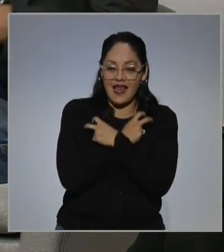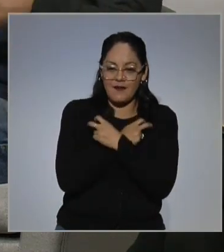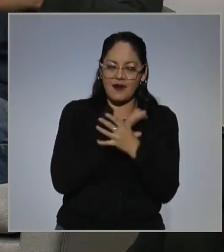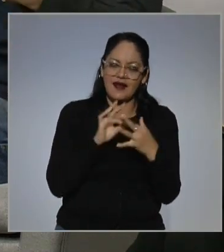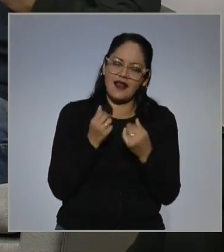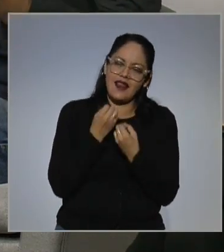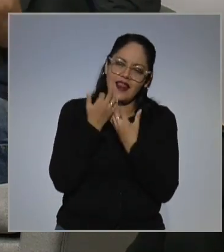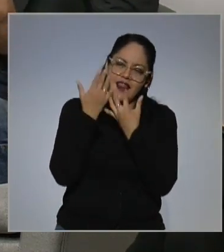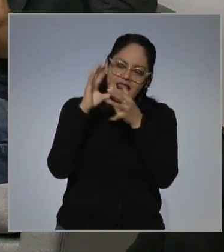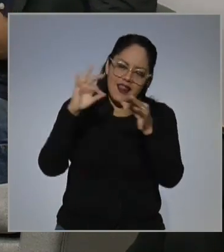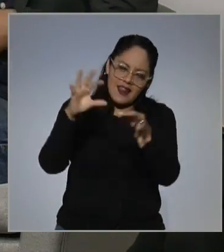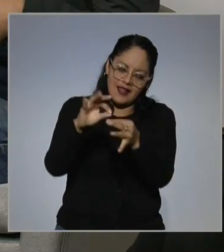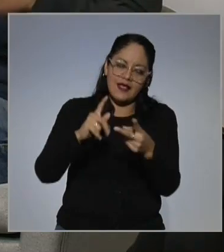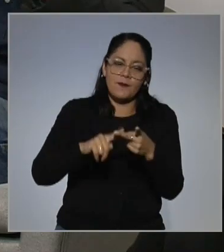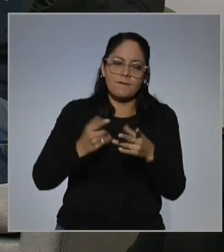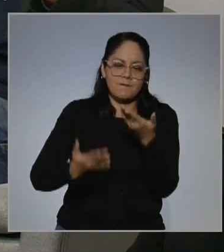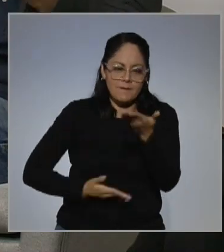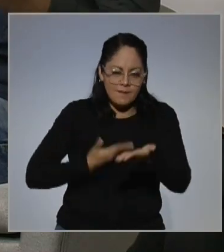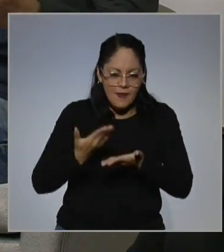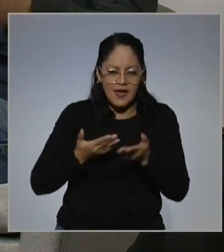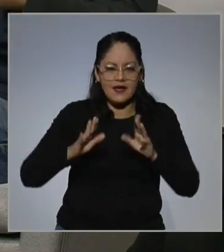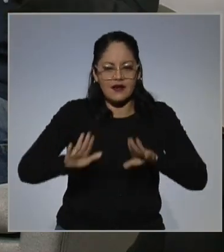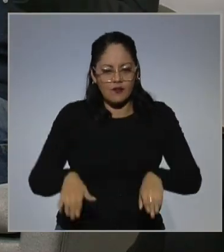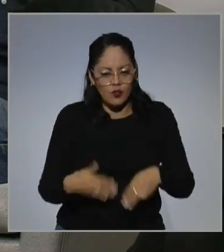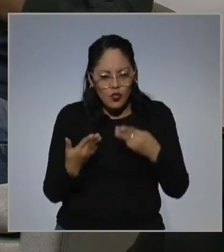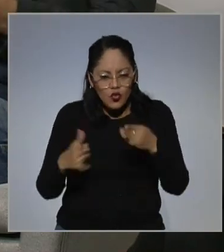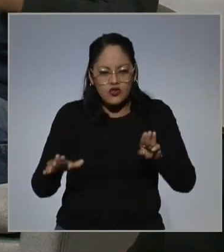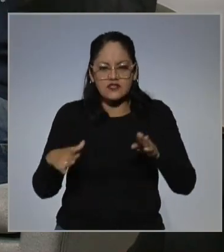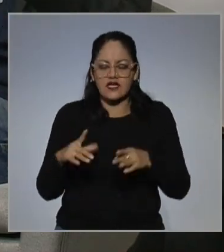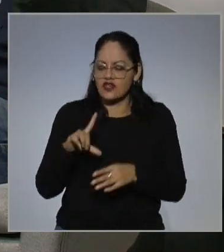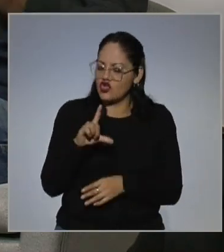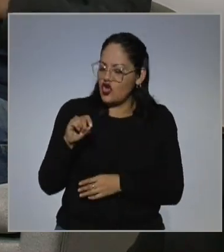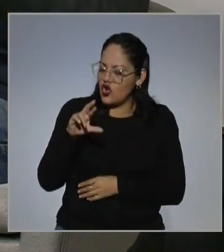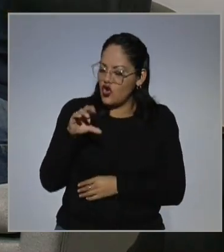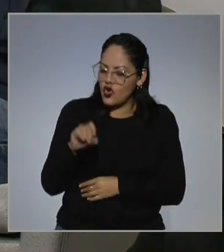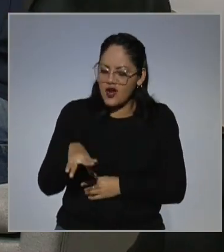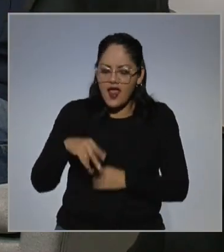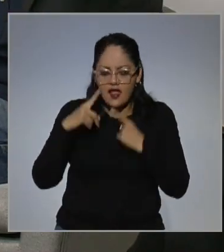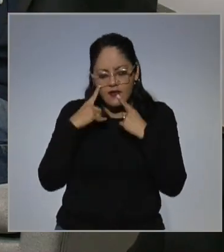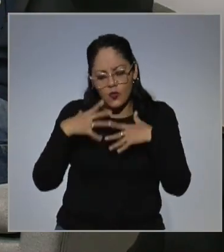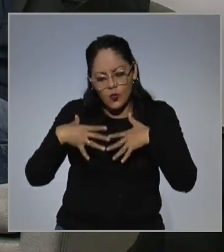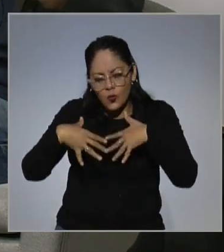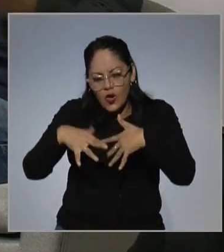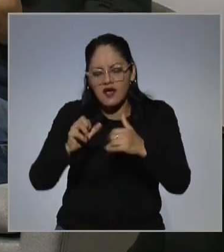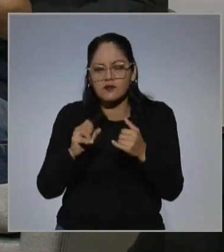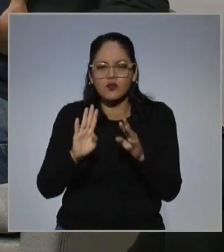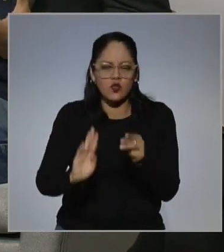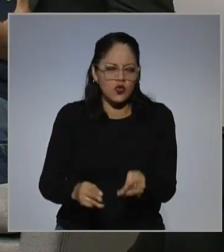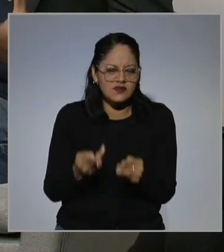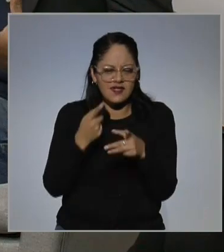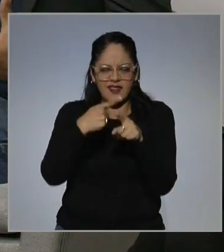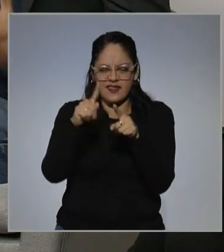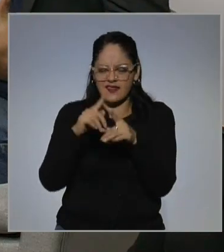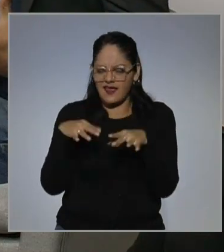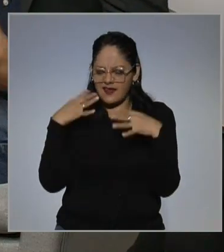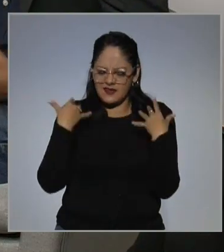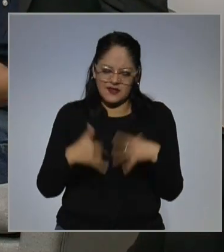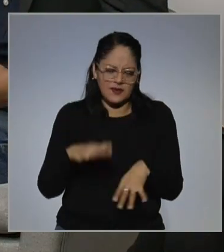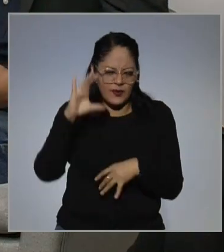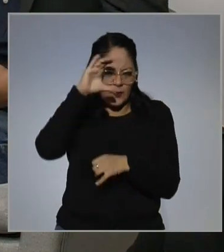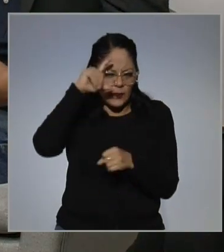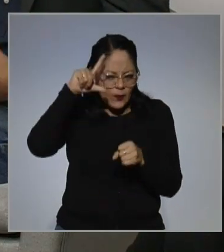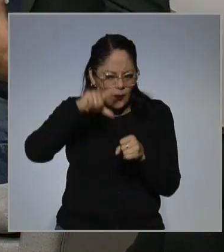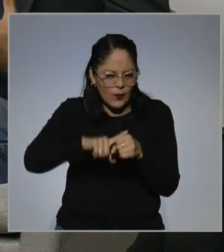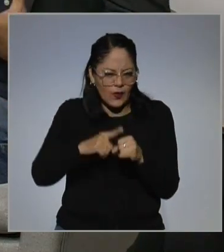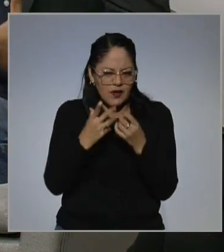el baile, y es la música, y es la llorona, y son leyendas, y son rituales, y tenemos una producción